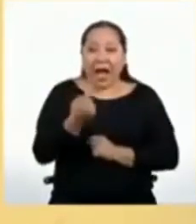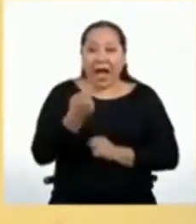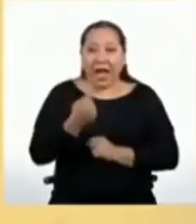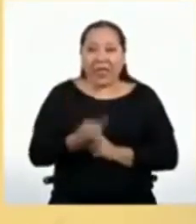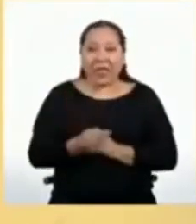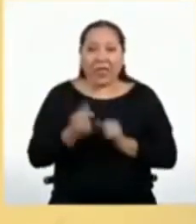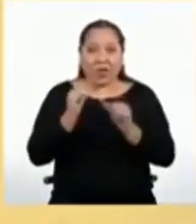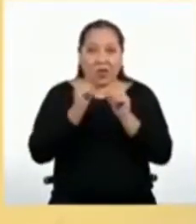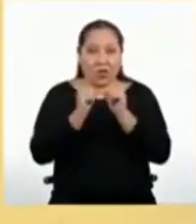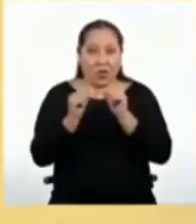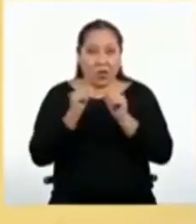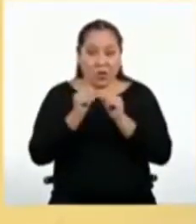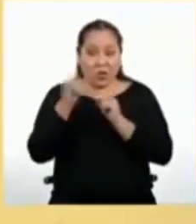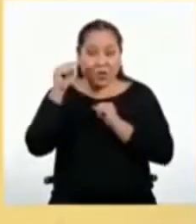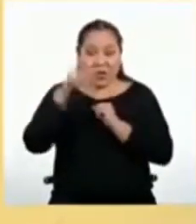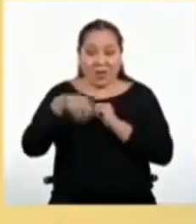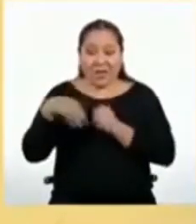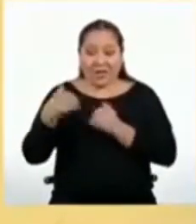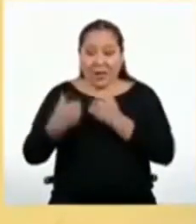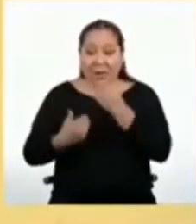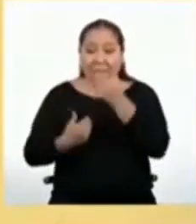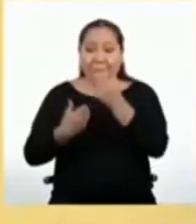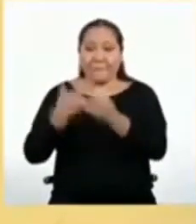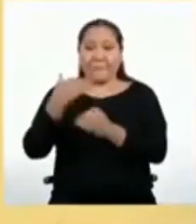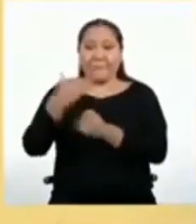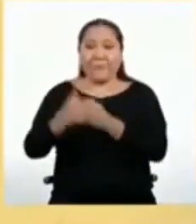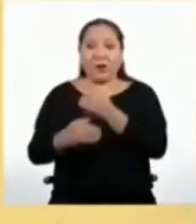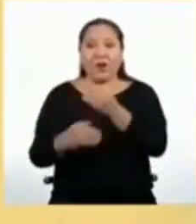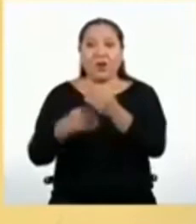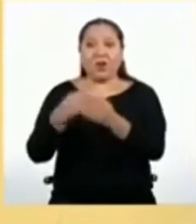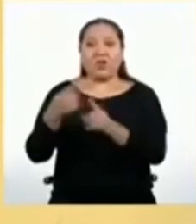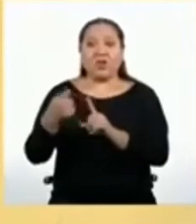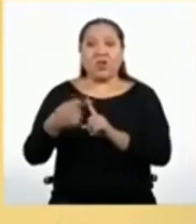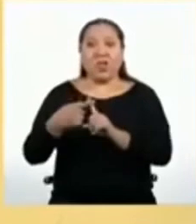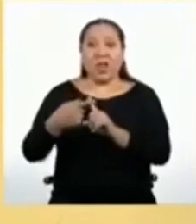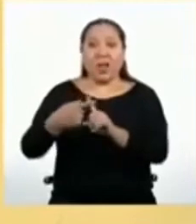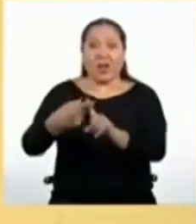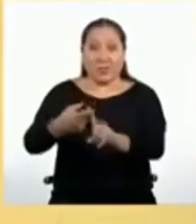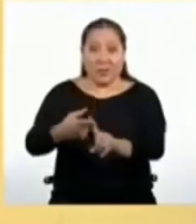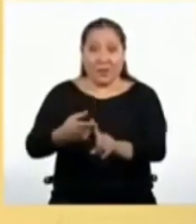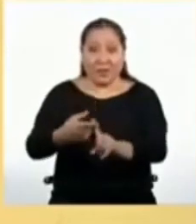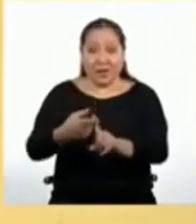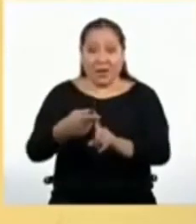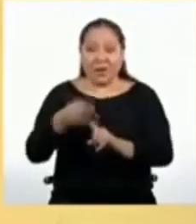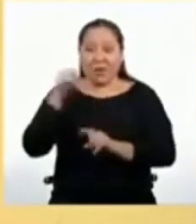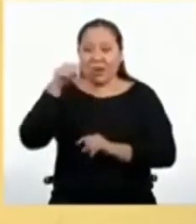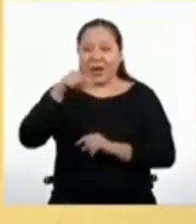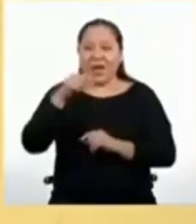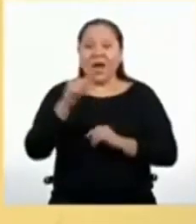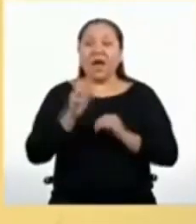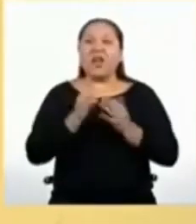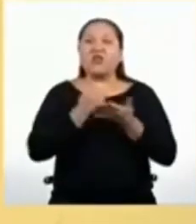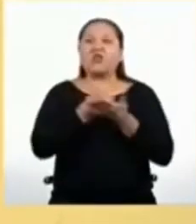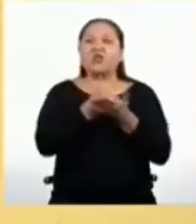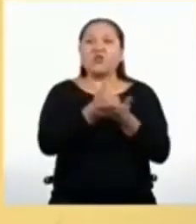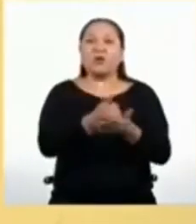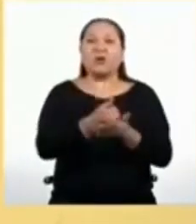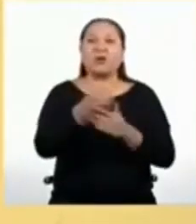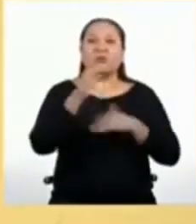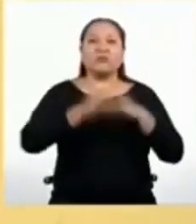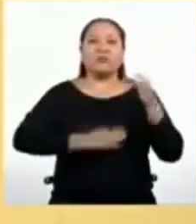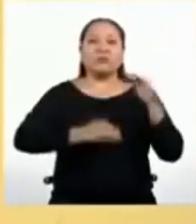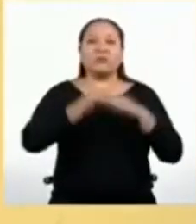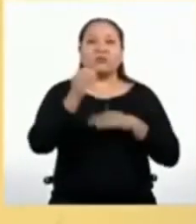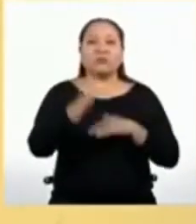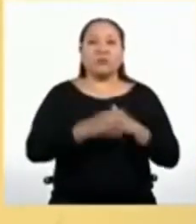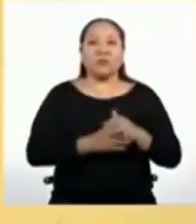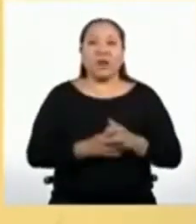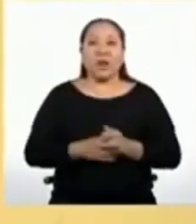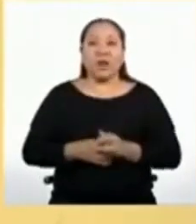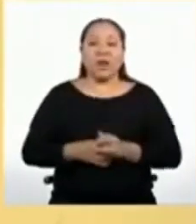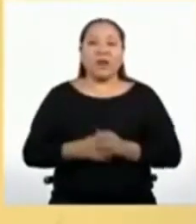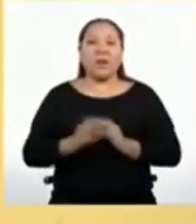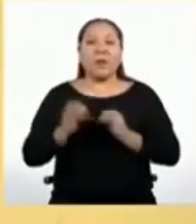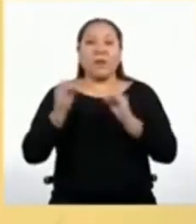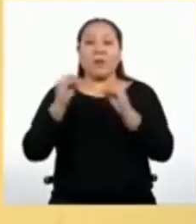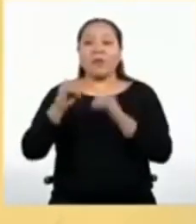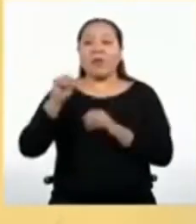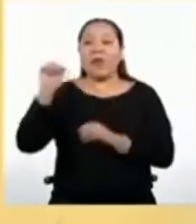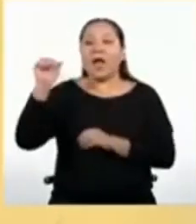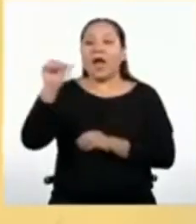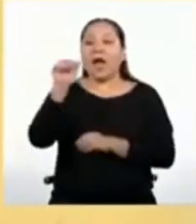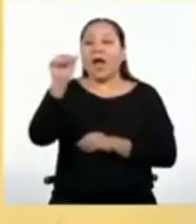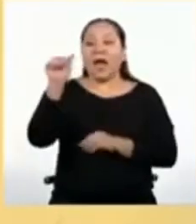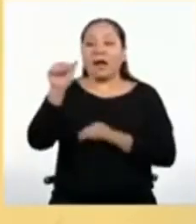progresión aritmética que se formó para la construcción del castillo. Con una letra A y con un subíndice